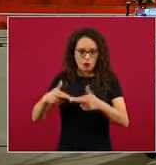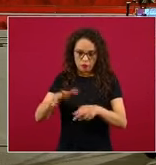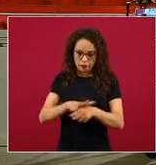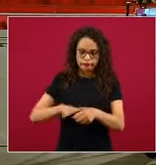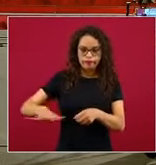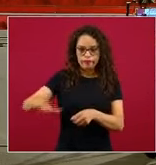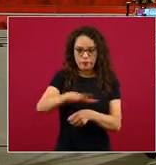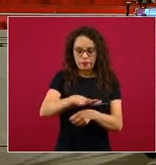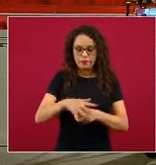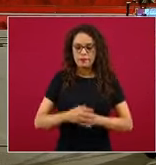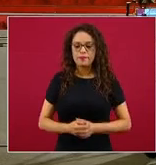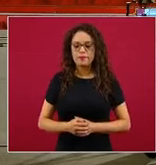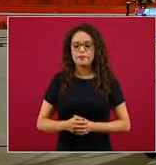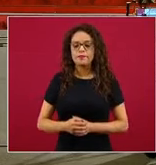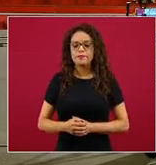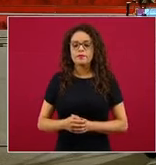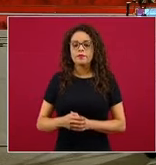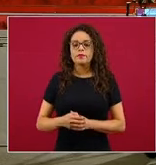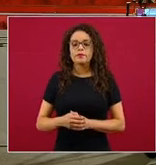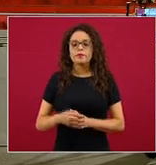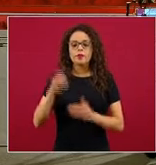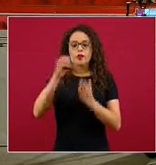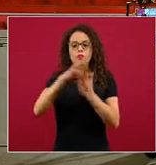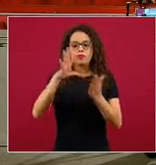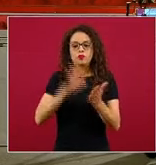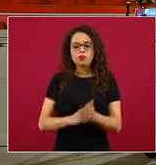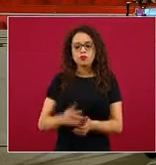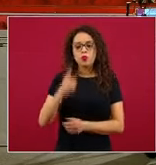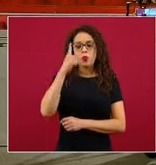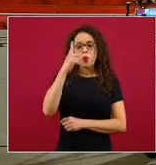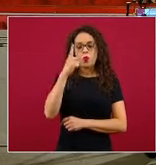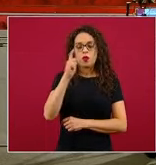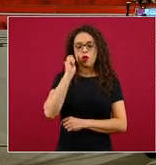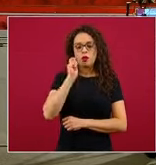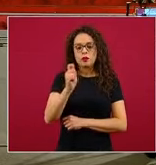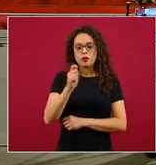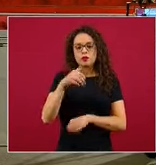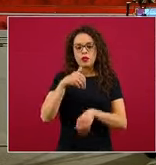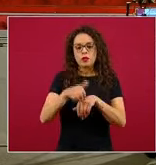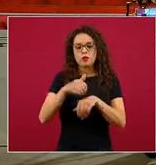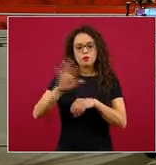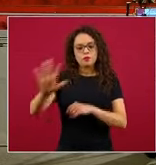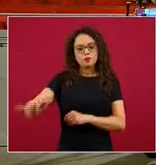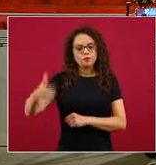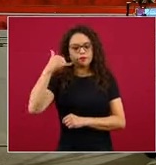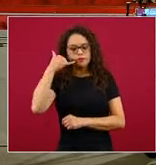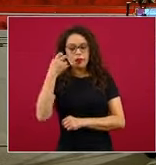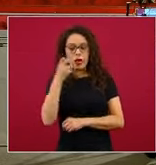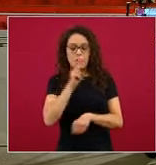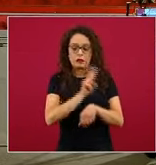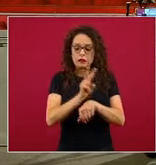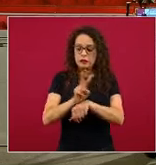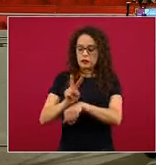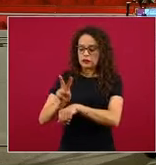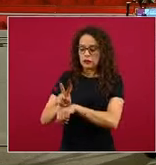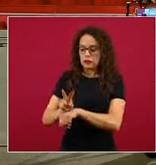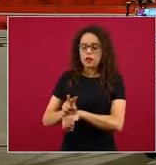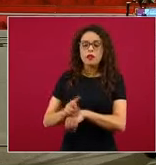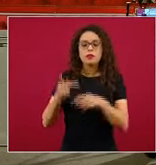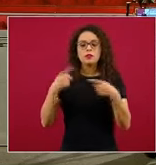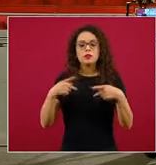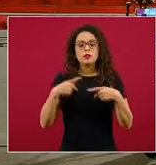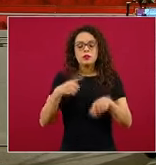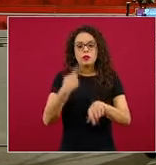Instalamos una línea única de atención contrerense, el LUAC, en donde estuvimos monitoreando el estado de salud de los casos